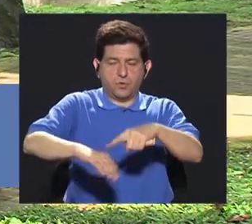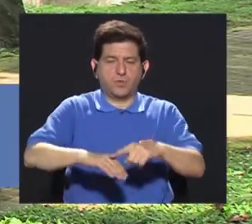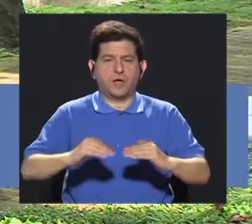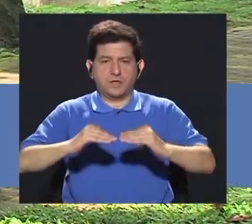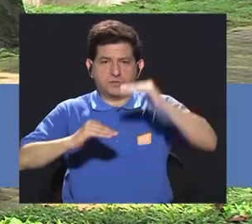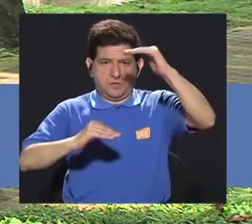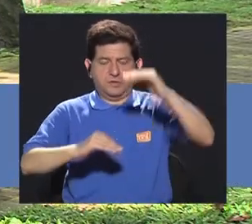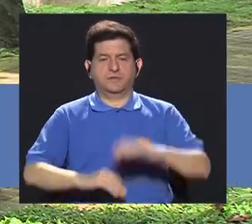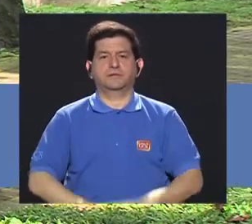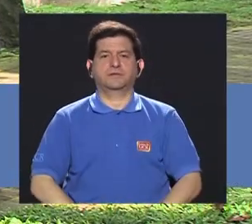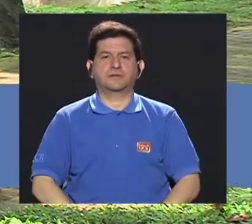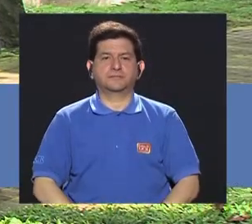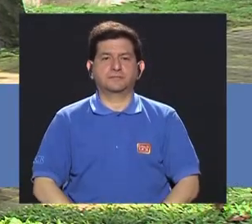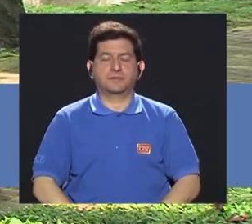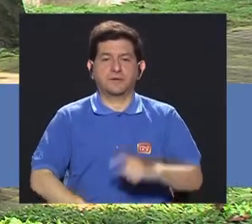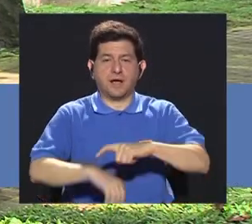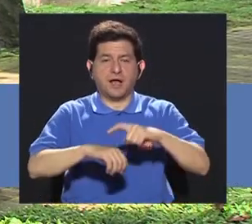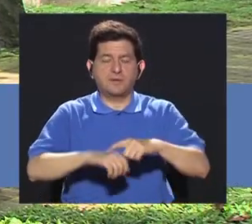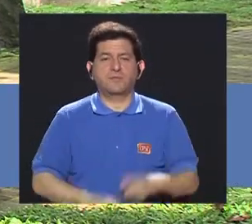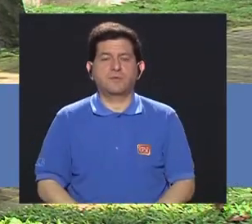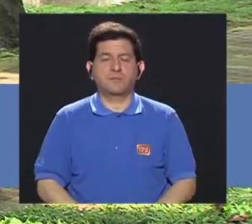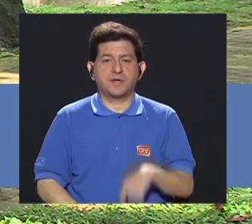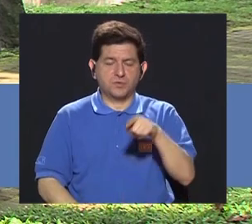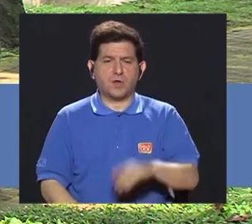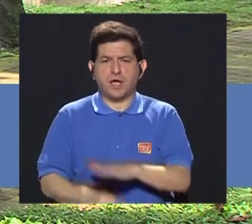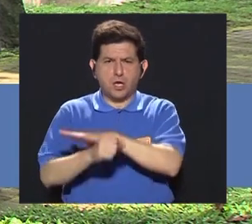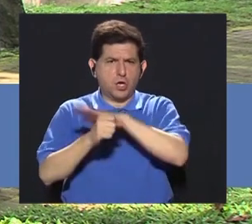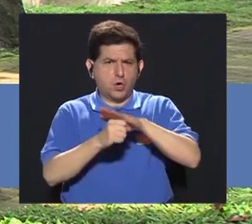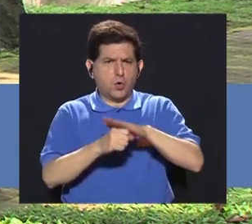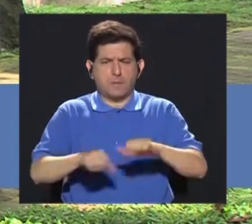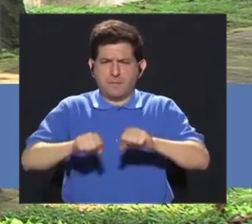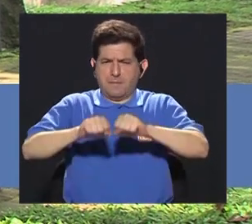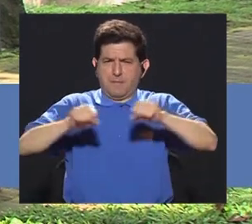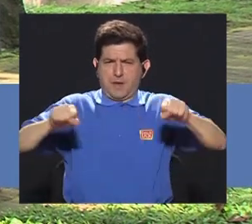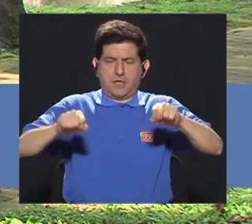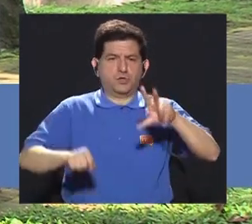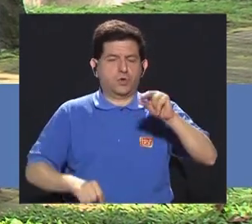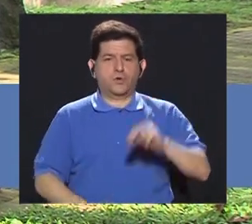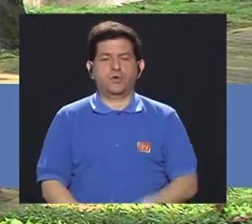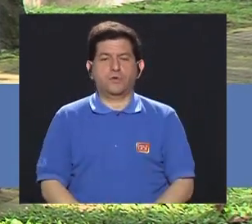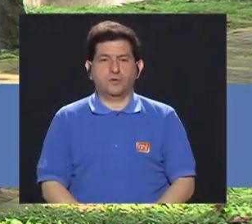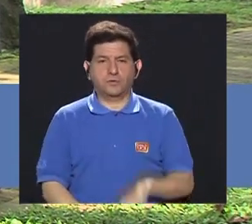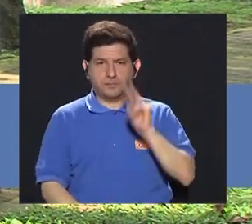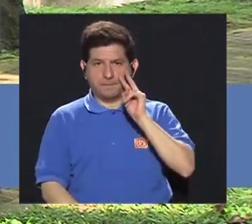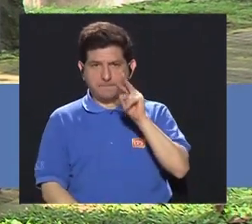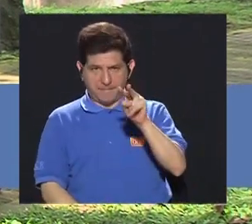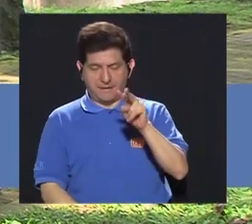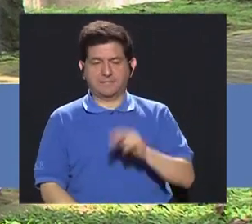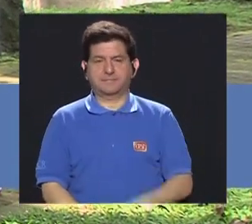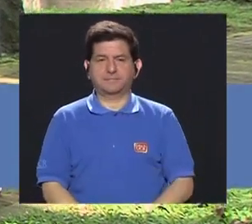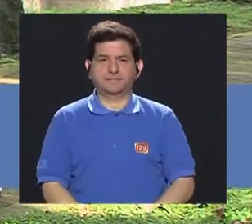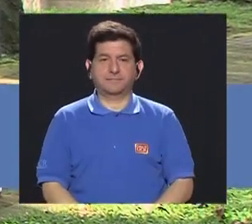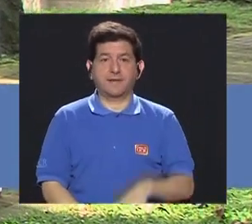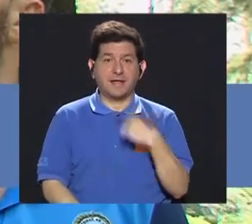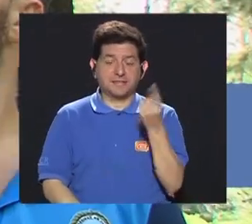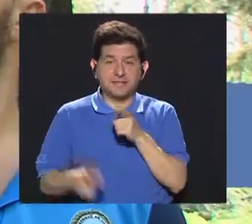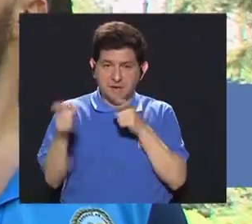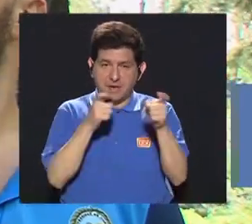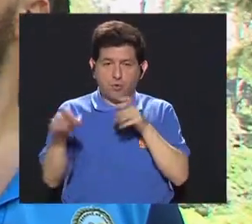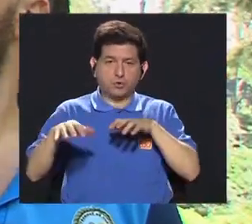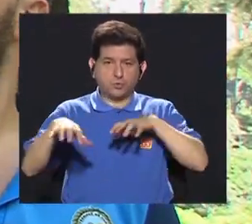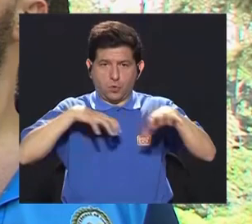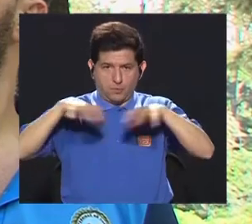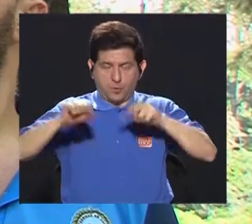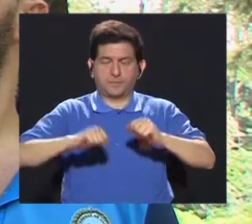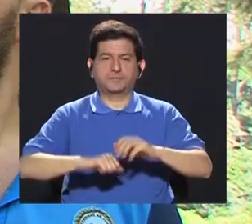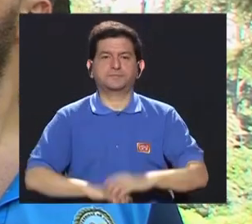subimos, el codo queda alto, más alto, y cuando vamos a estirar, no estiramos completamente, sino llegamos hasta esta posición y nos devolvemos,